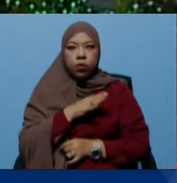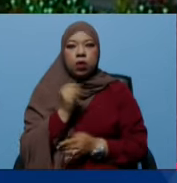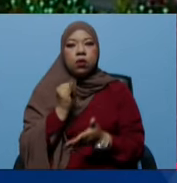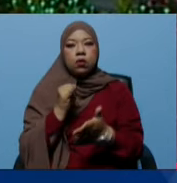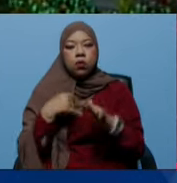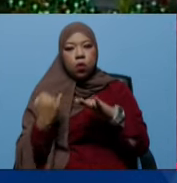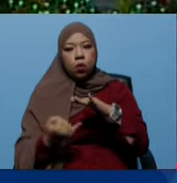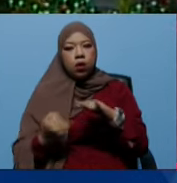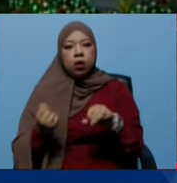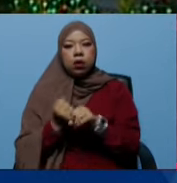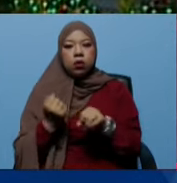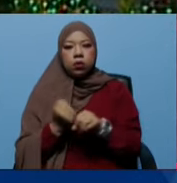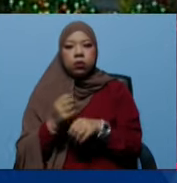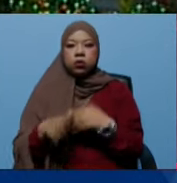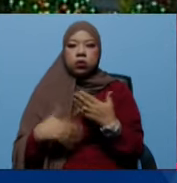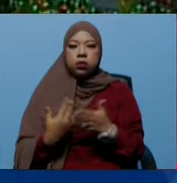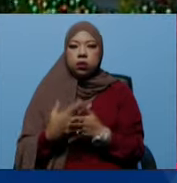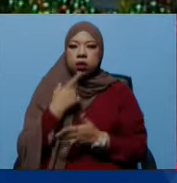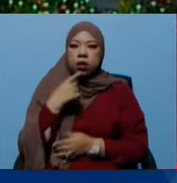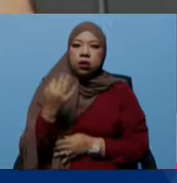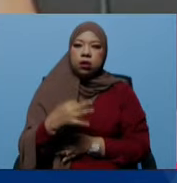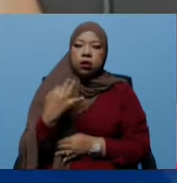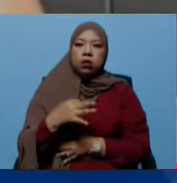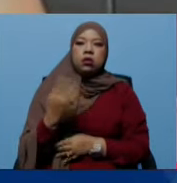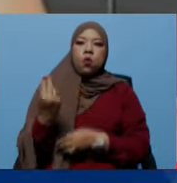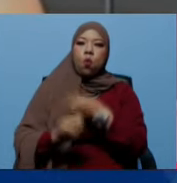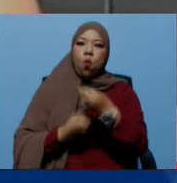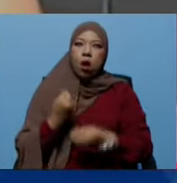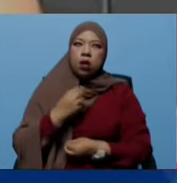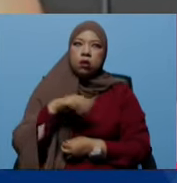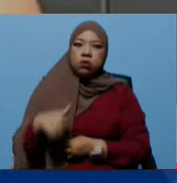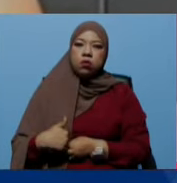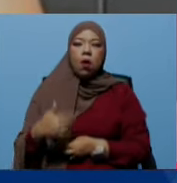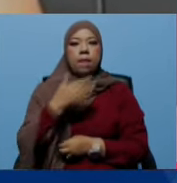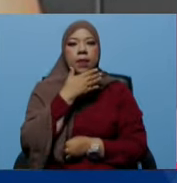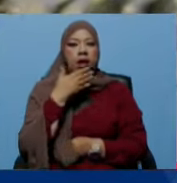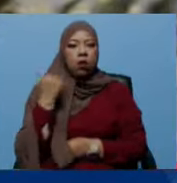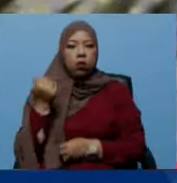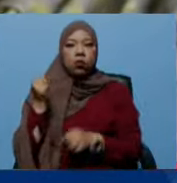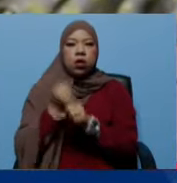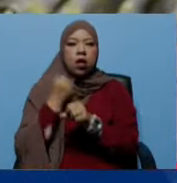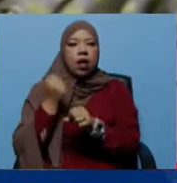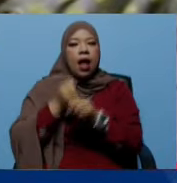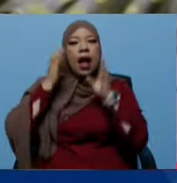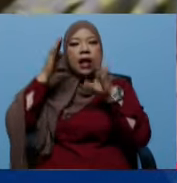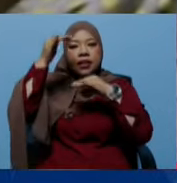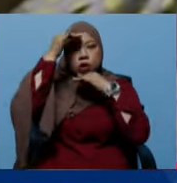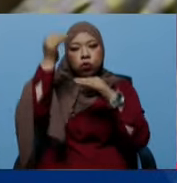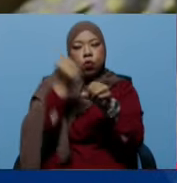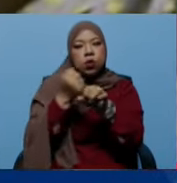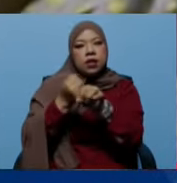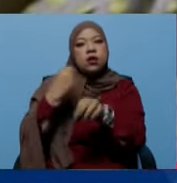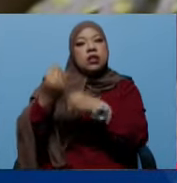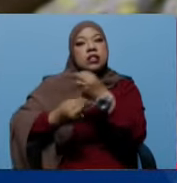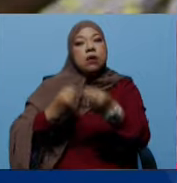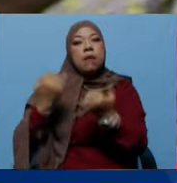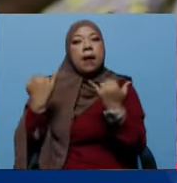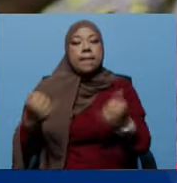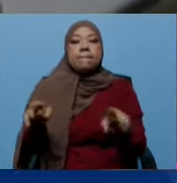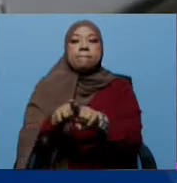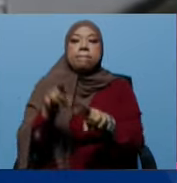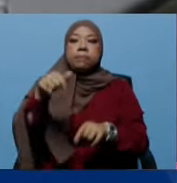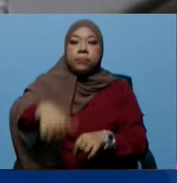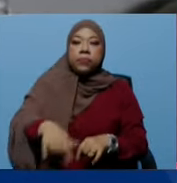instalaciones completamente rehabilitadas, que no habían sido mejoradas ni atendidas desde su creación, y que justamente